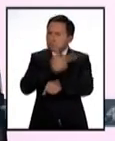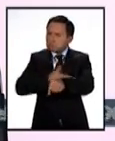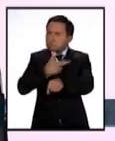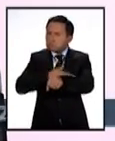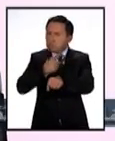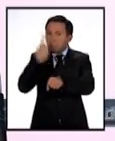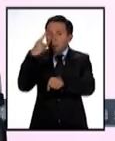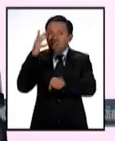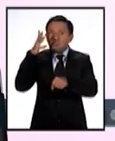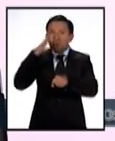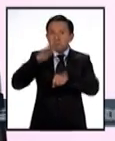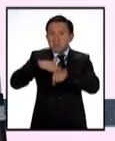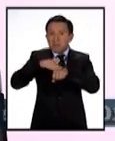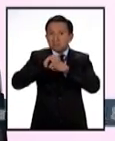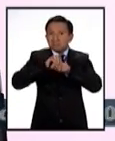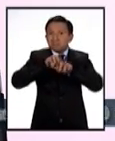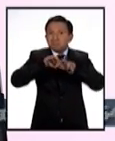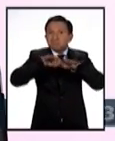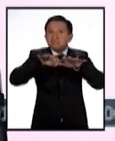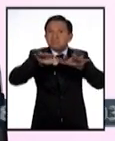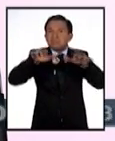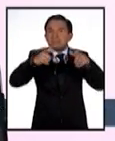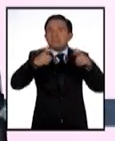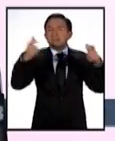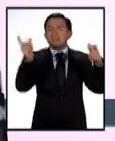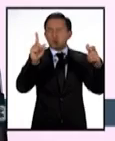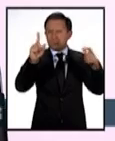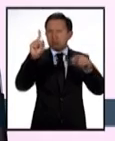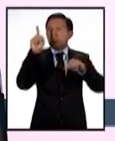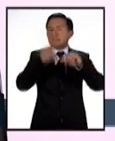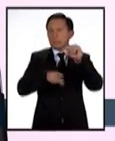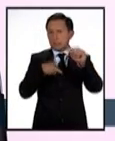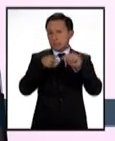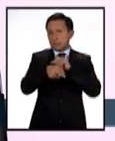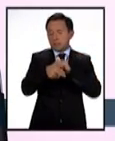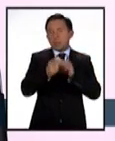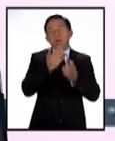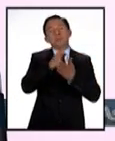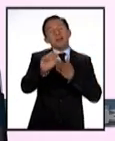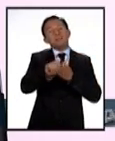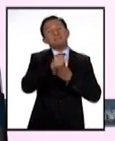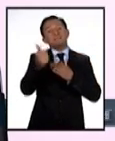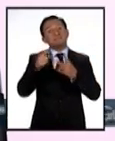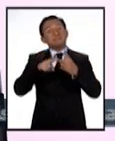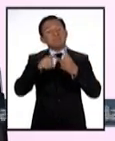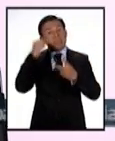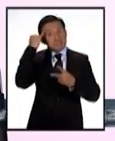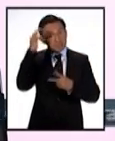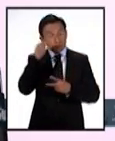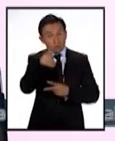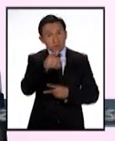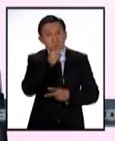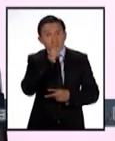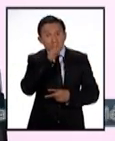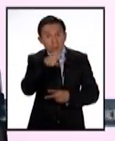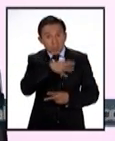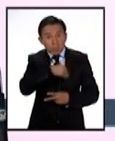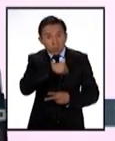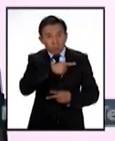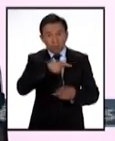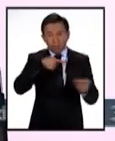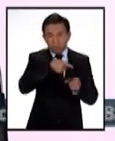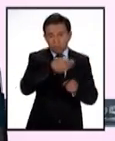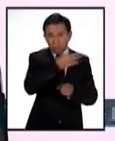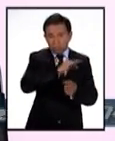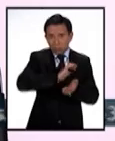se propague. Por otra parte, si usted es padre de alguien que sufre violencia escolar, llame a CONAPRED o llame también a